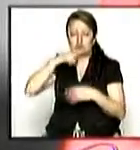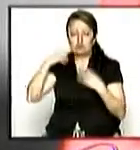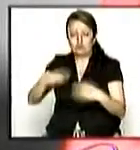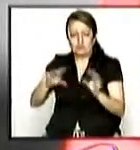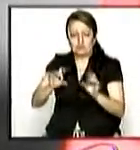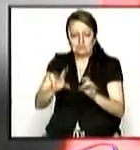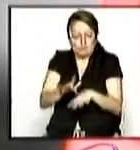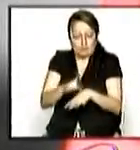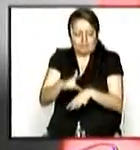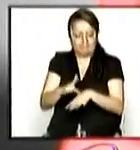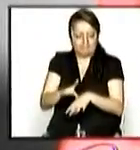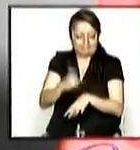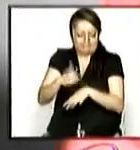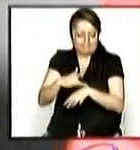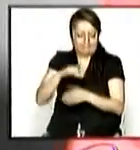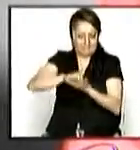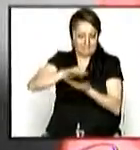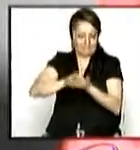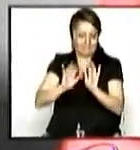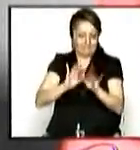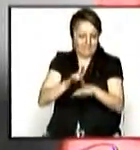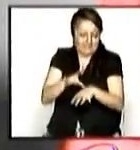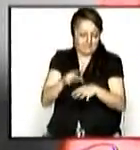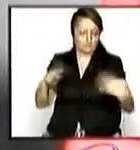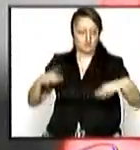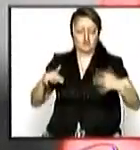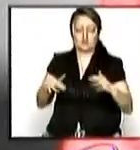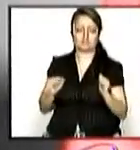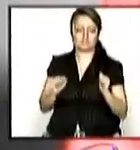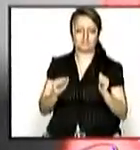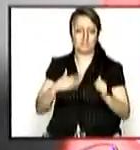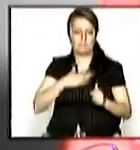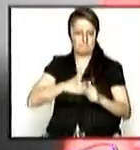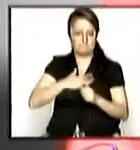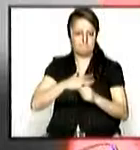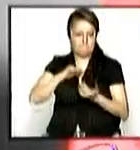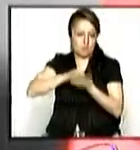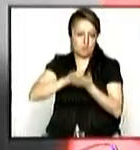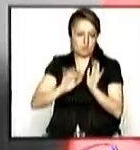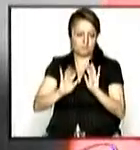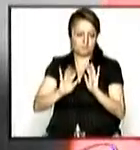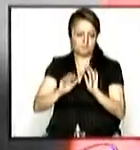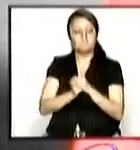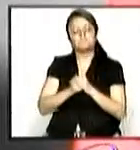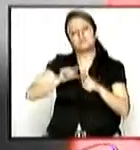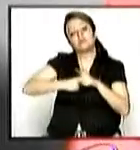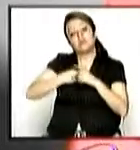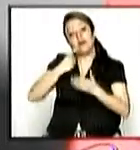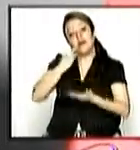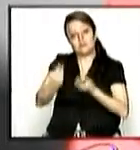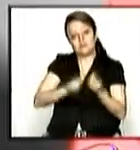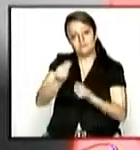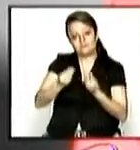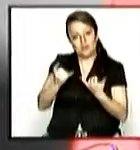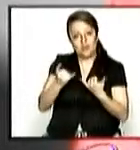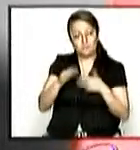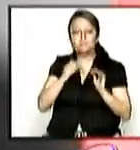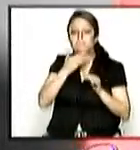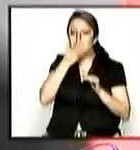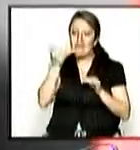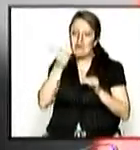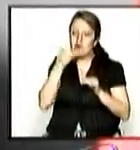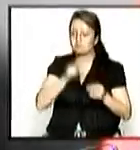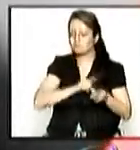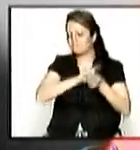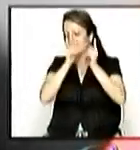decir, vamos a irritarles los nervios, y si están sanos, pues obviamente no vamos a hacer eso. Lo que vamos a hacer y tenemos como opción ya son